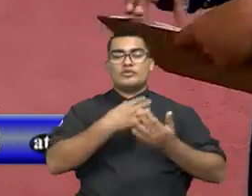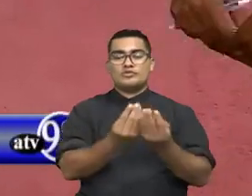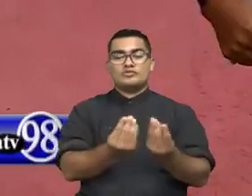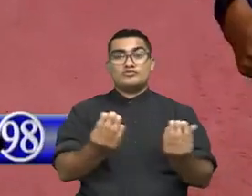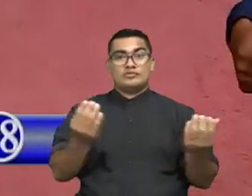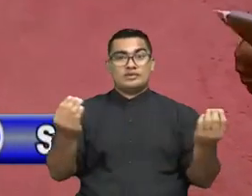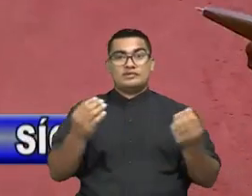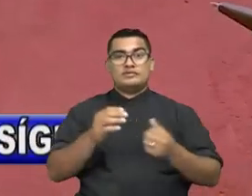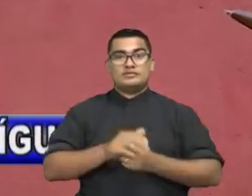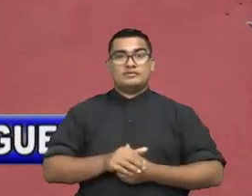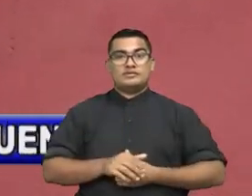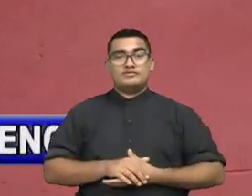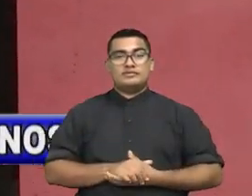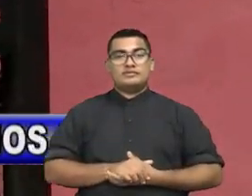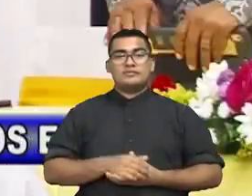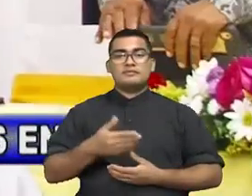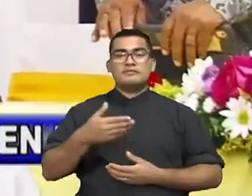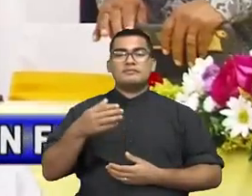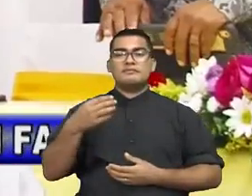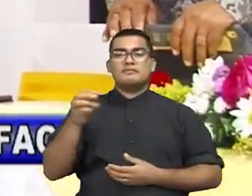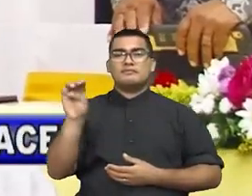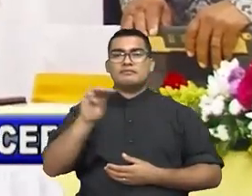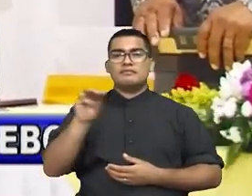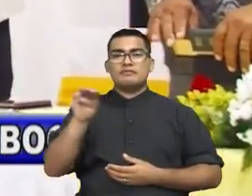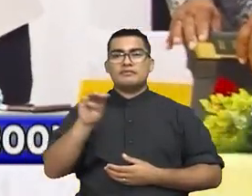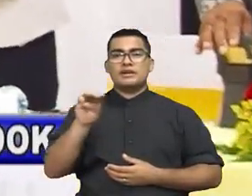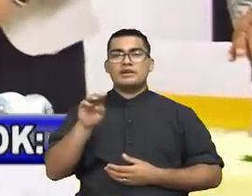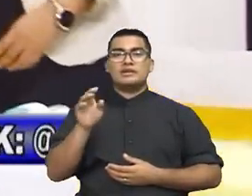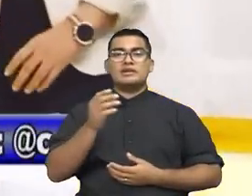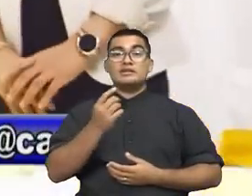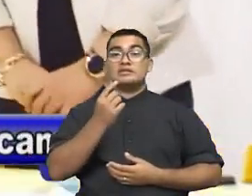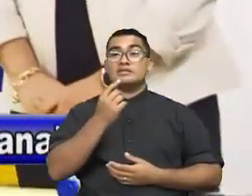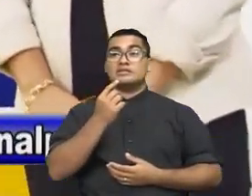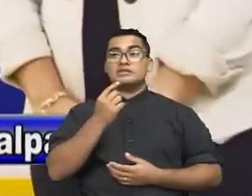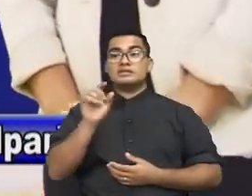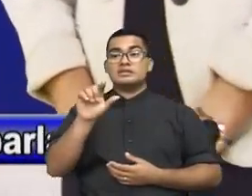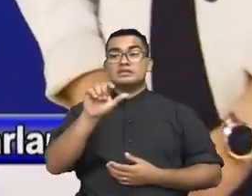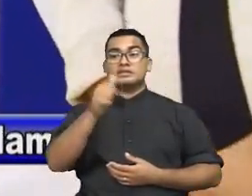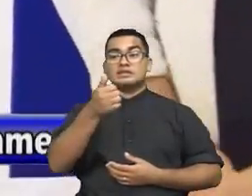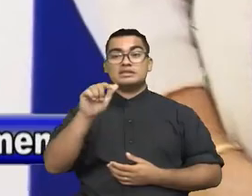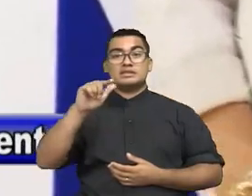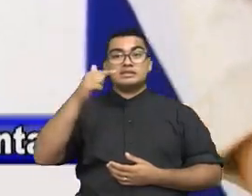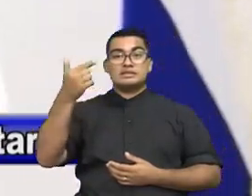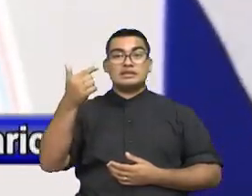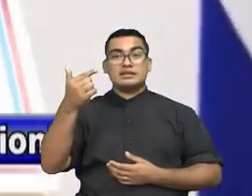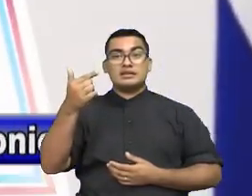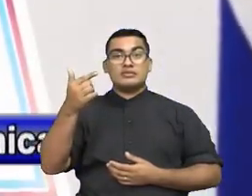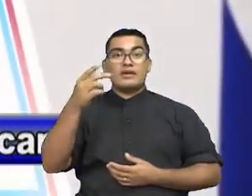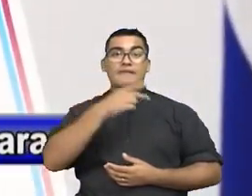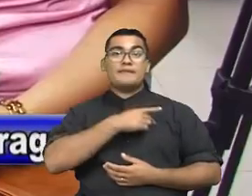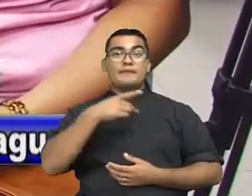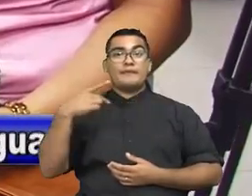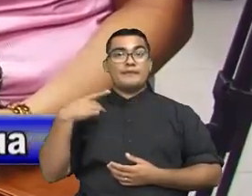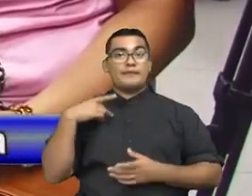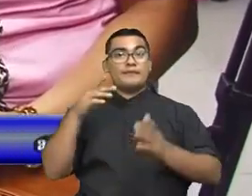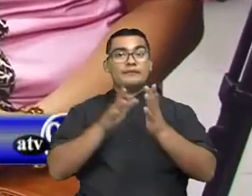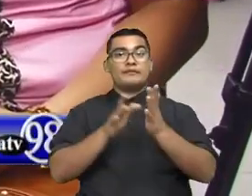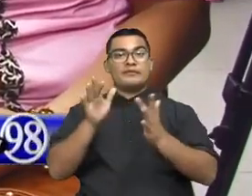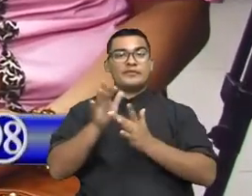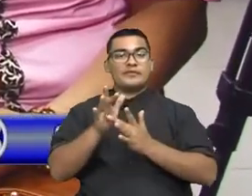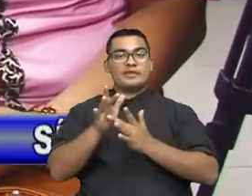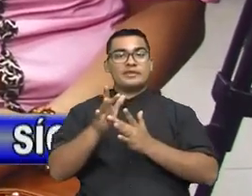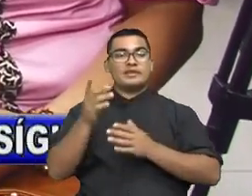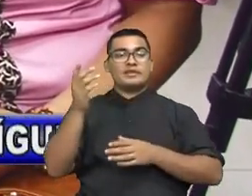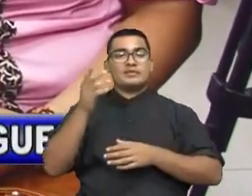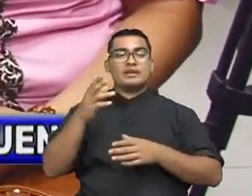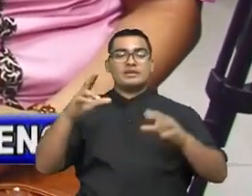hogar. Este martes le tocó el turno a 67 pastores de iglesias de diferentes denominaciones, luego que la Procuraduría